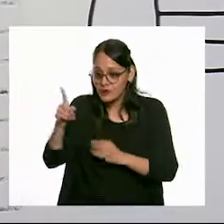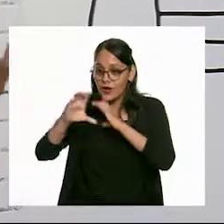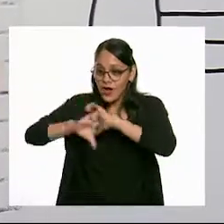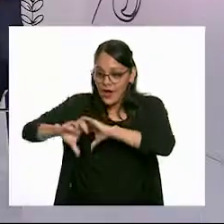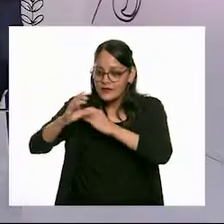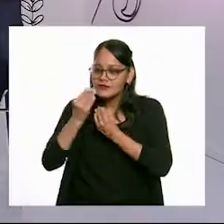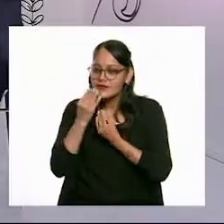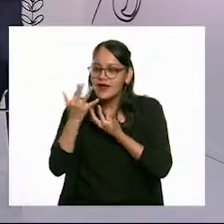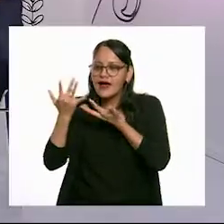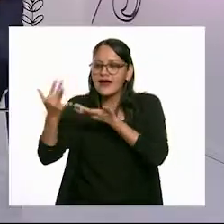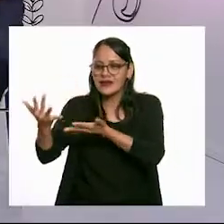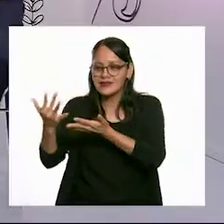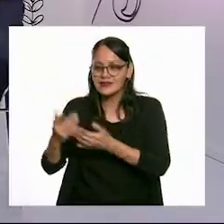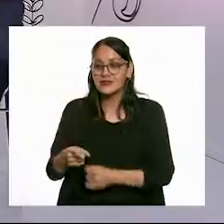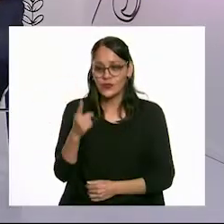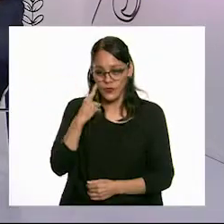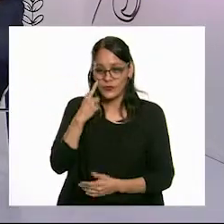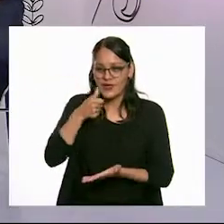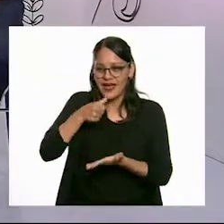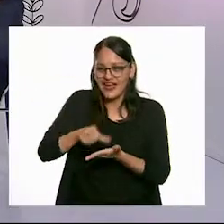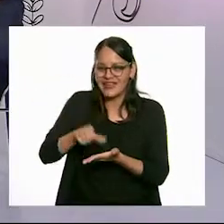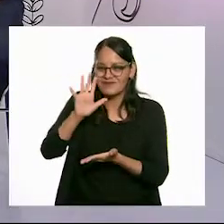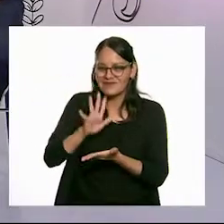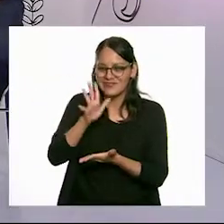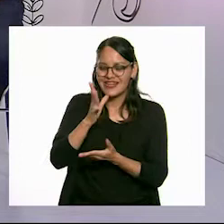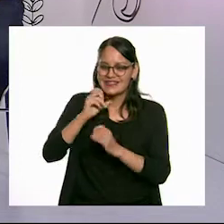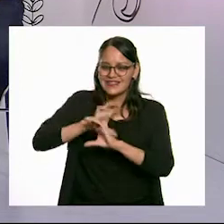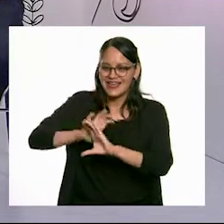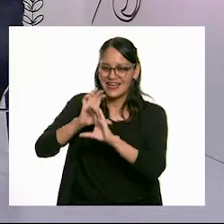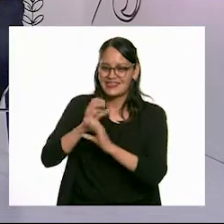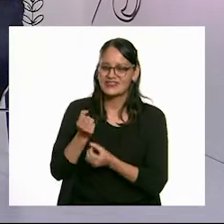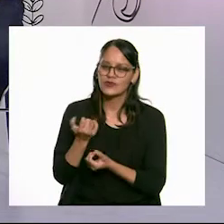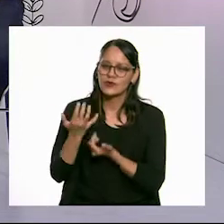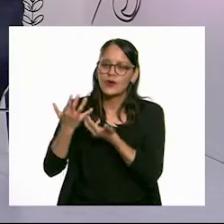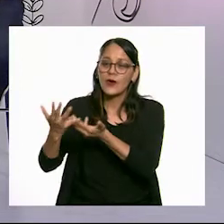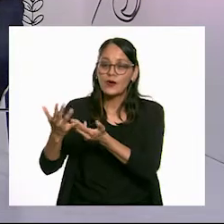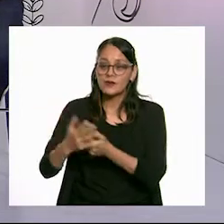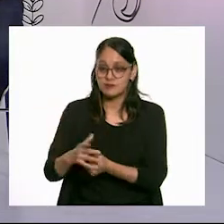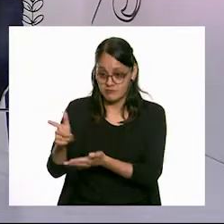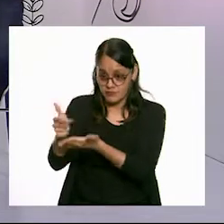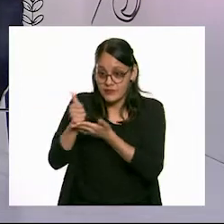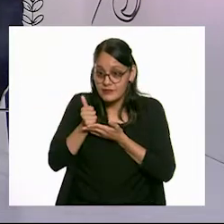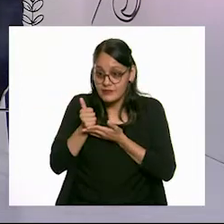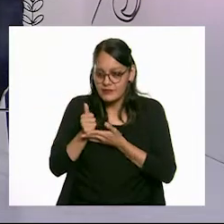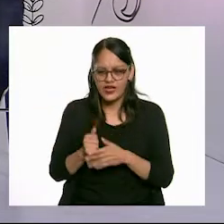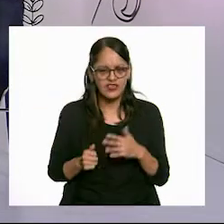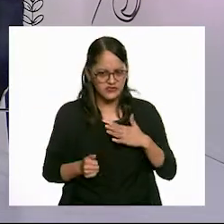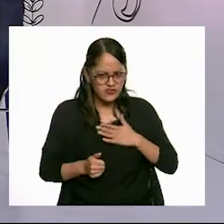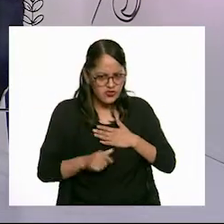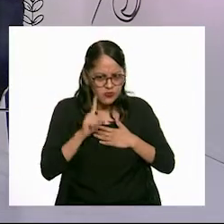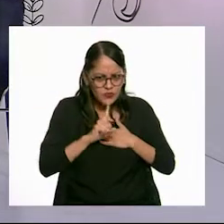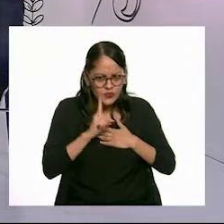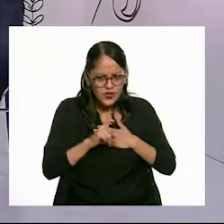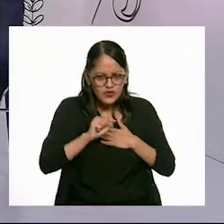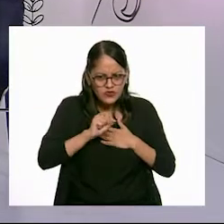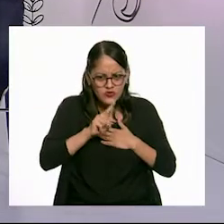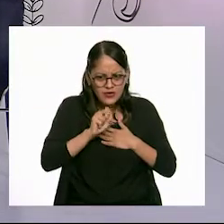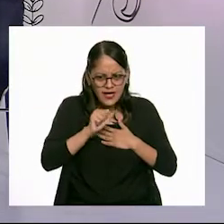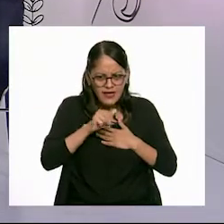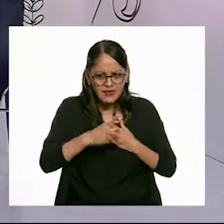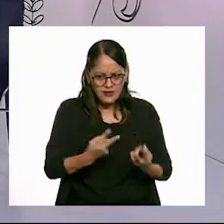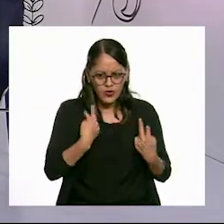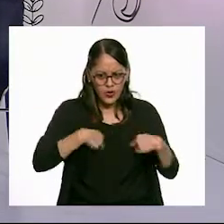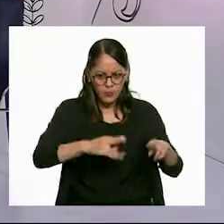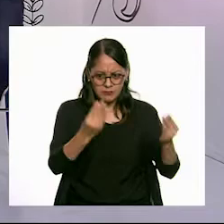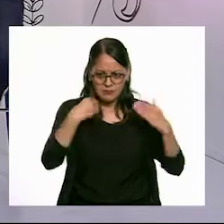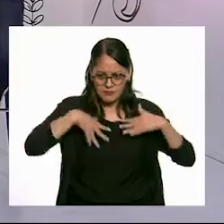una carta, un aria que le compuso. ¿Me ayudas? Claro, pero ¿me tengo que vestir de mujer? Pues por supuesto, si yo me voy a